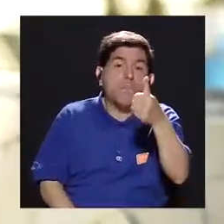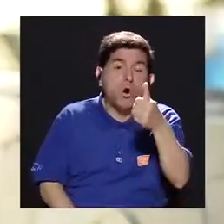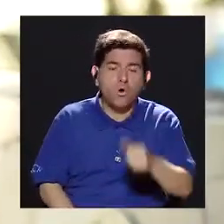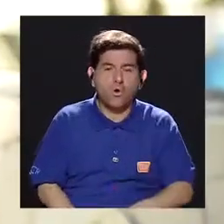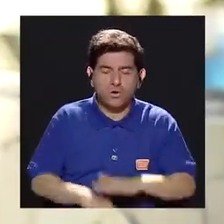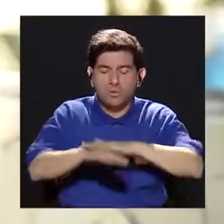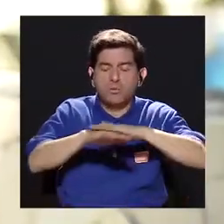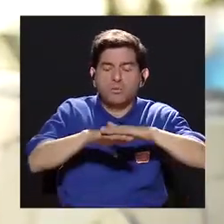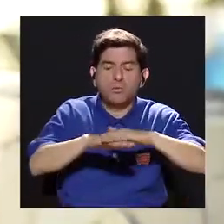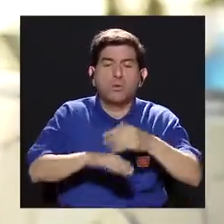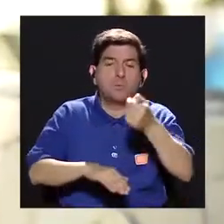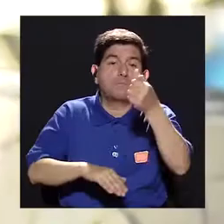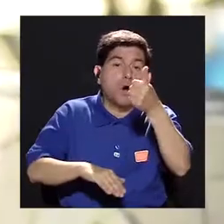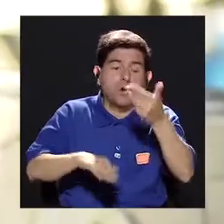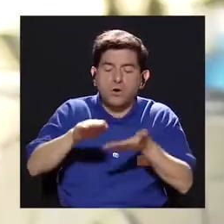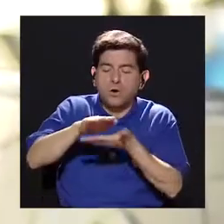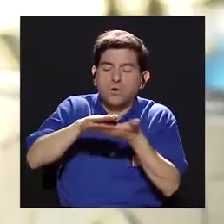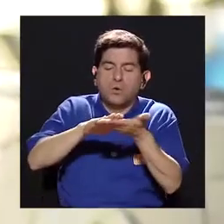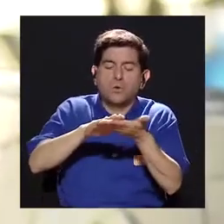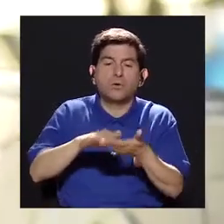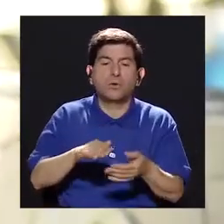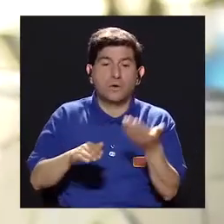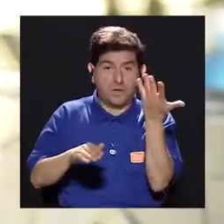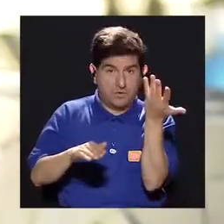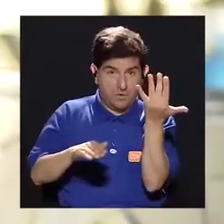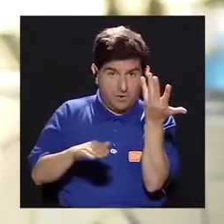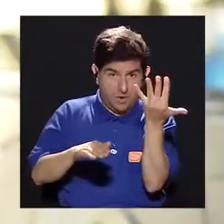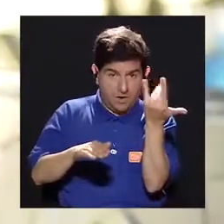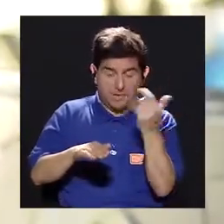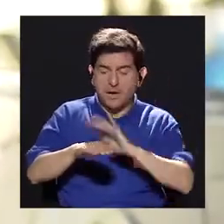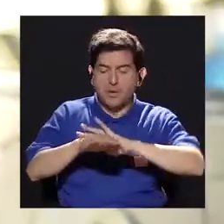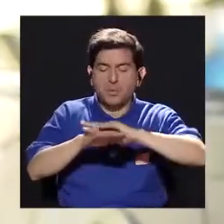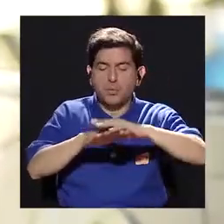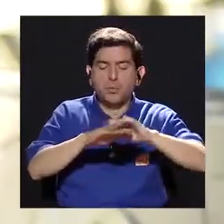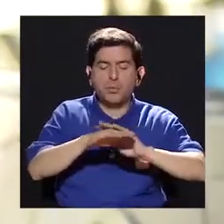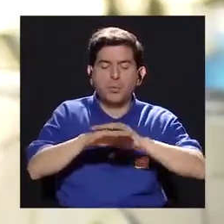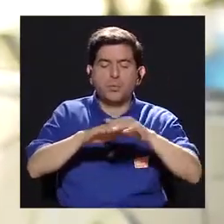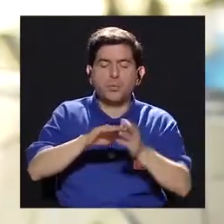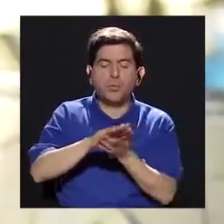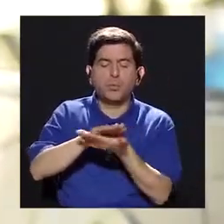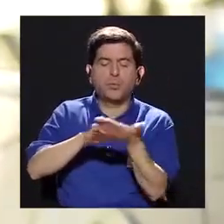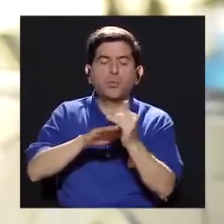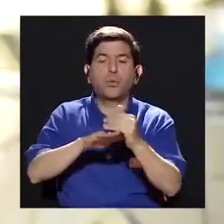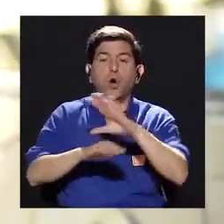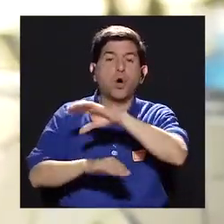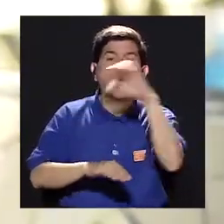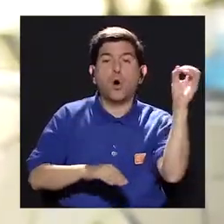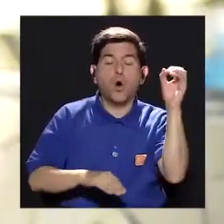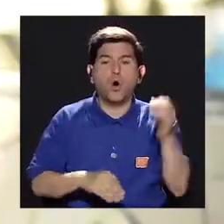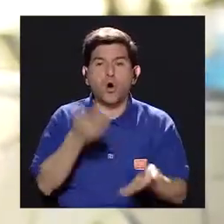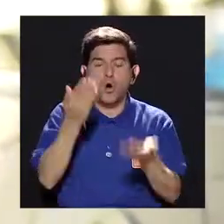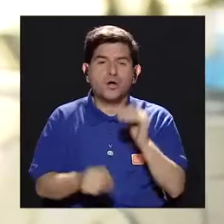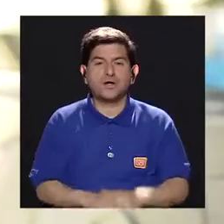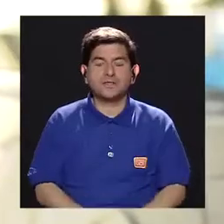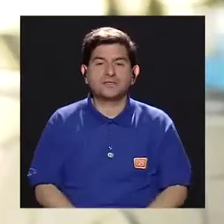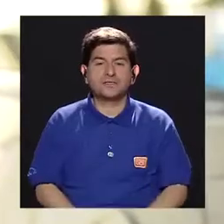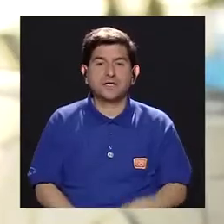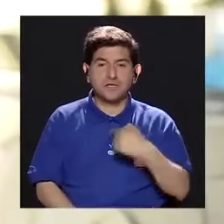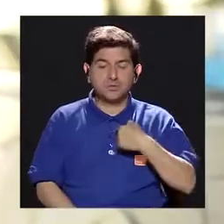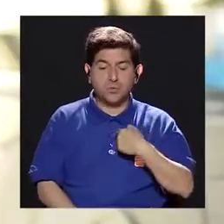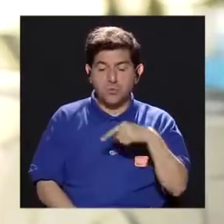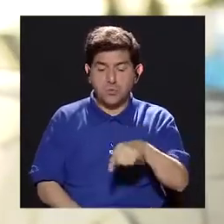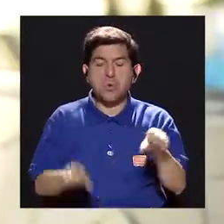echa un poquito encima, un poquito debajo, y con la mano lo esparzo en todo el pie y listo. O un poquito de talco